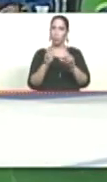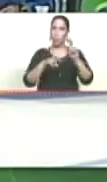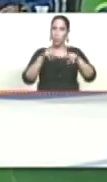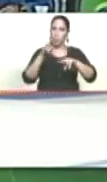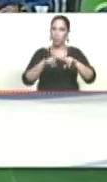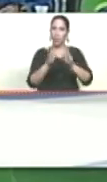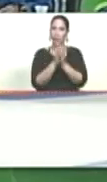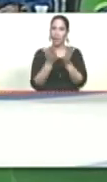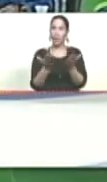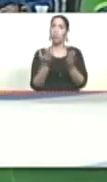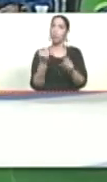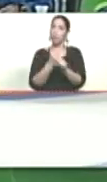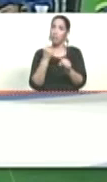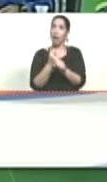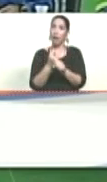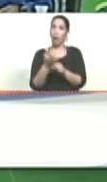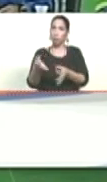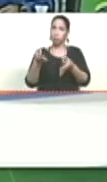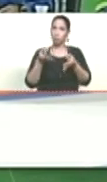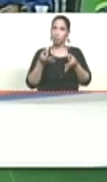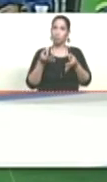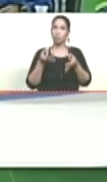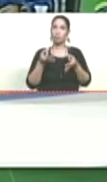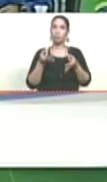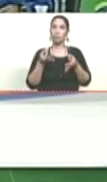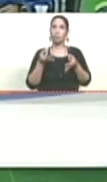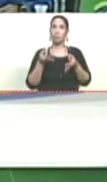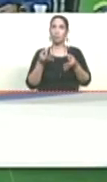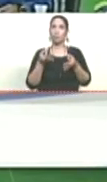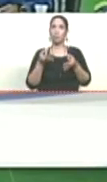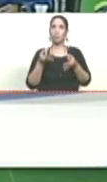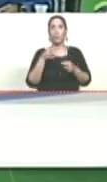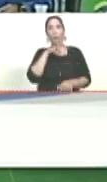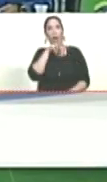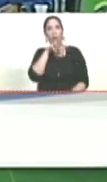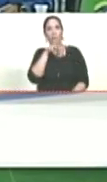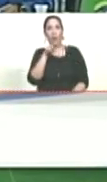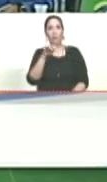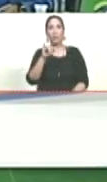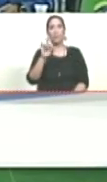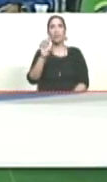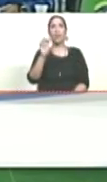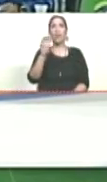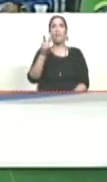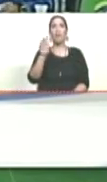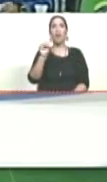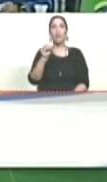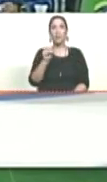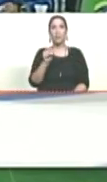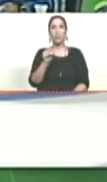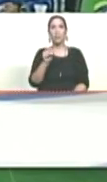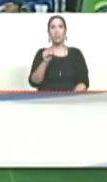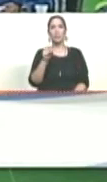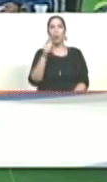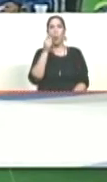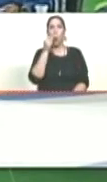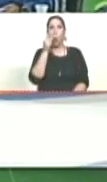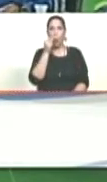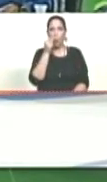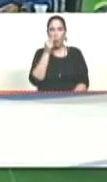tener la agenda para trabajarlo. Mientras hablaba Nieves, Arbonio y